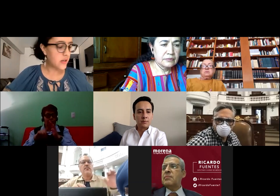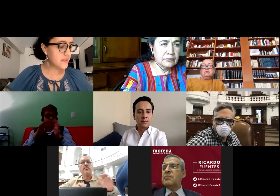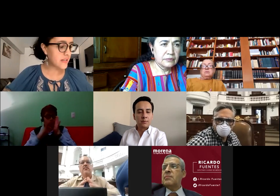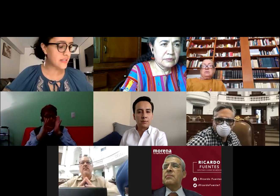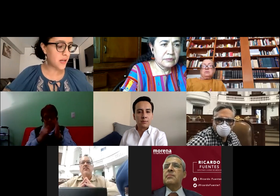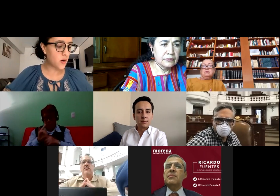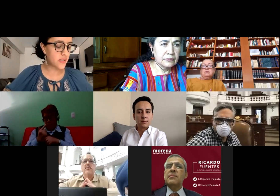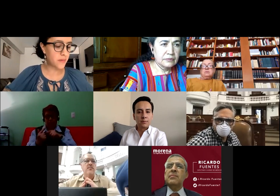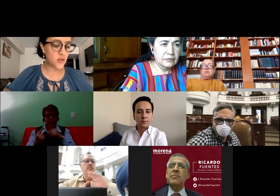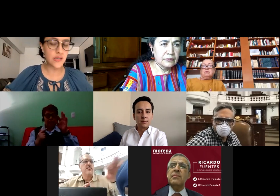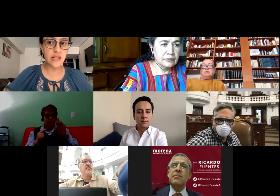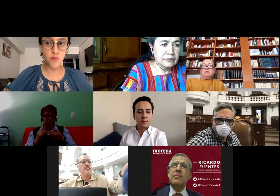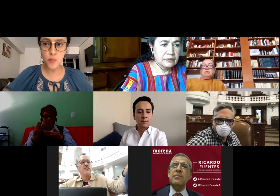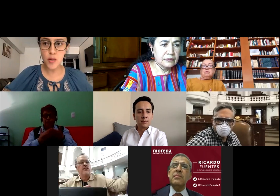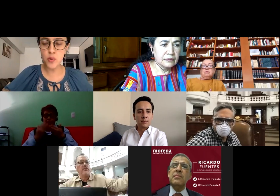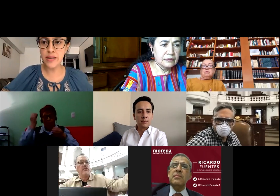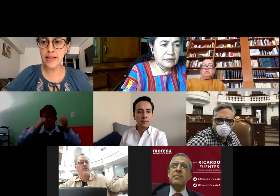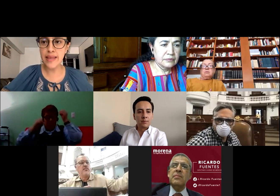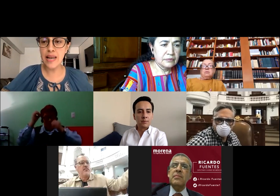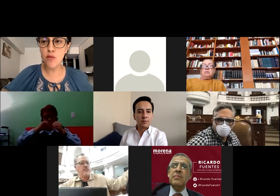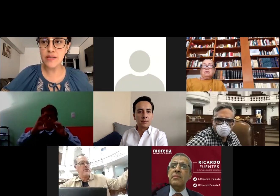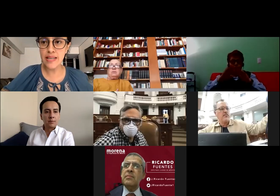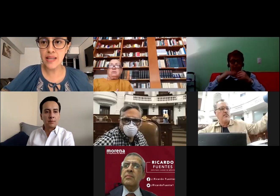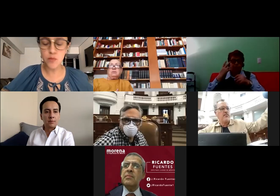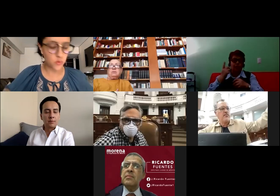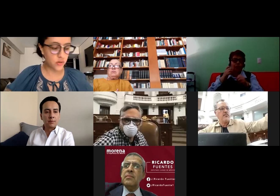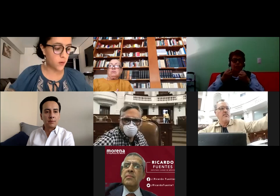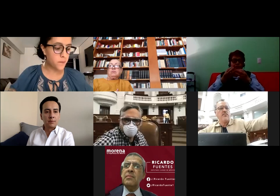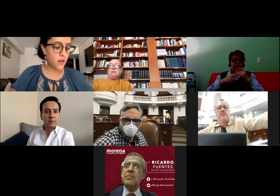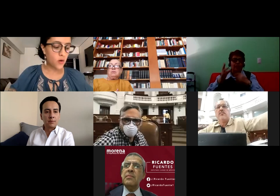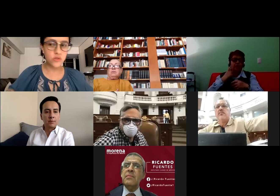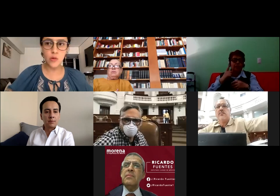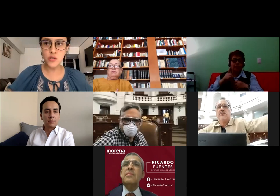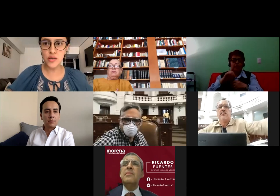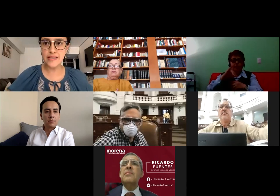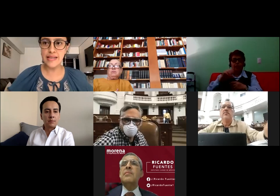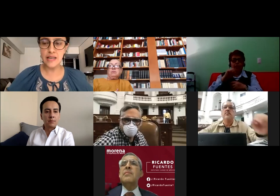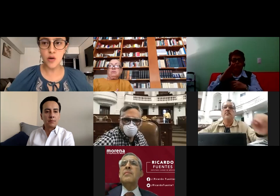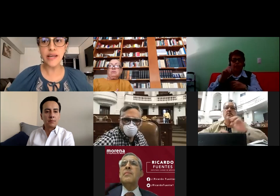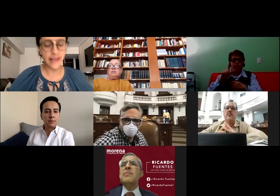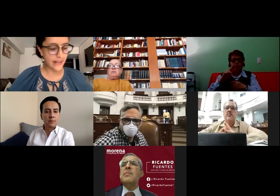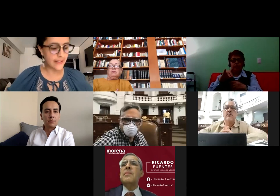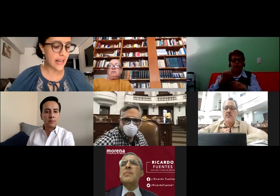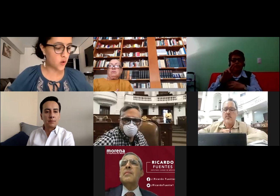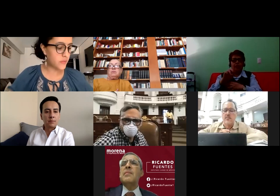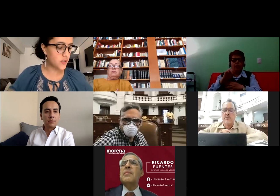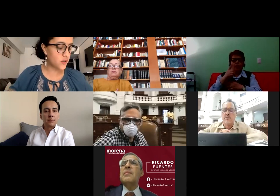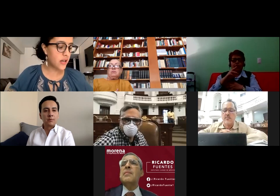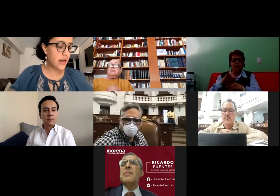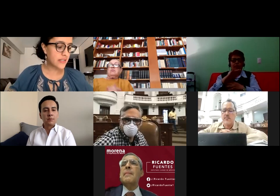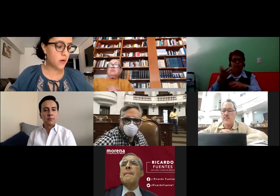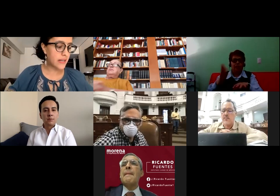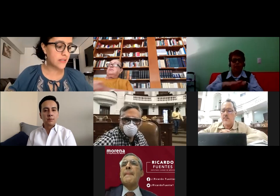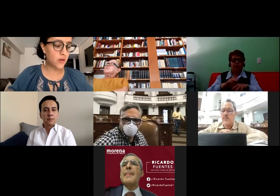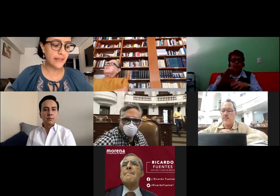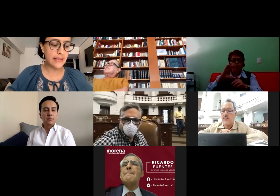punto se recibieron observaciones de forma por parte de la oficina del diputado José Luis Rodríguez Díaz de León, integrante de la comisión,